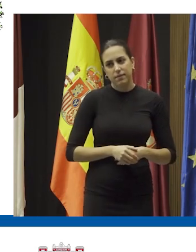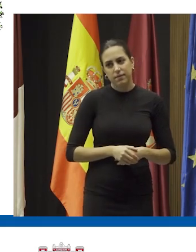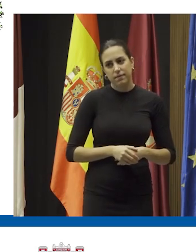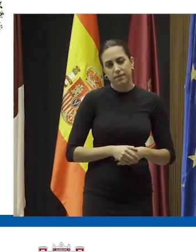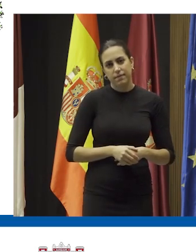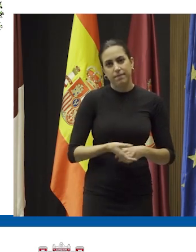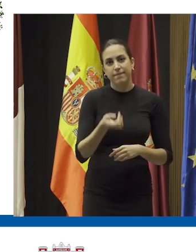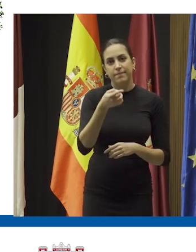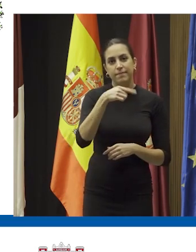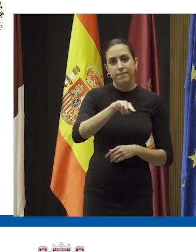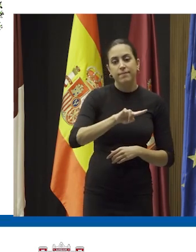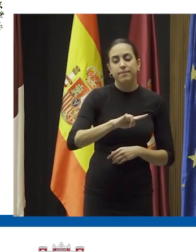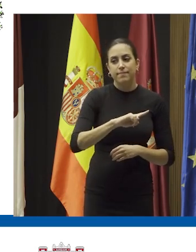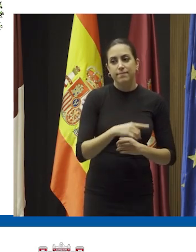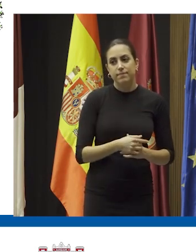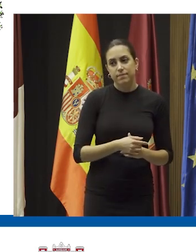¿Tienen alguna relación